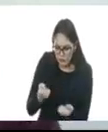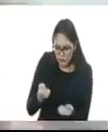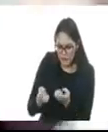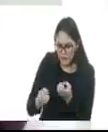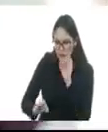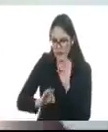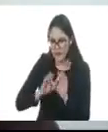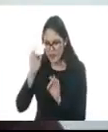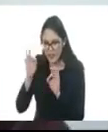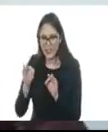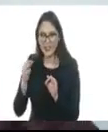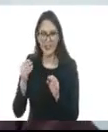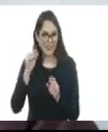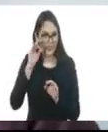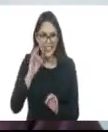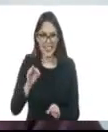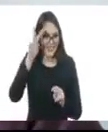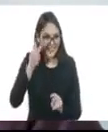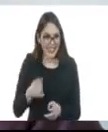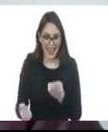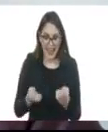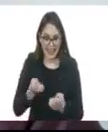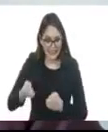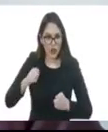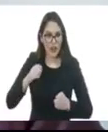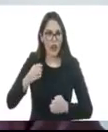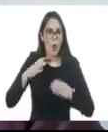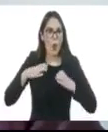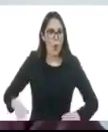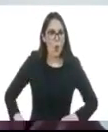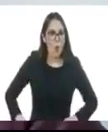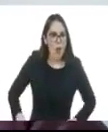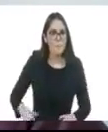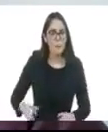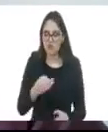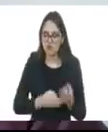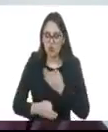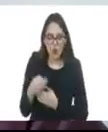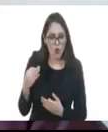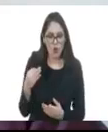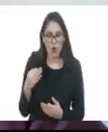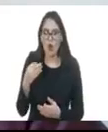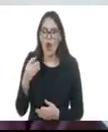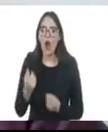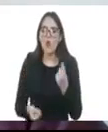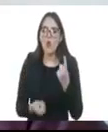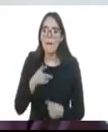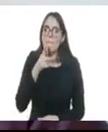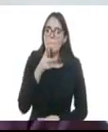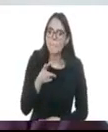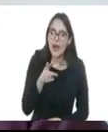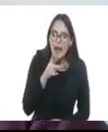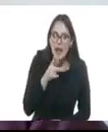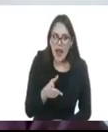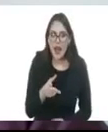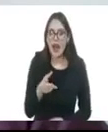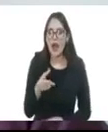literalmente ejercicio físico, pero usando números o palabras en ayapaneco.